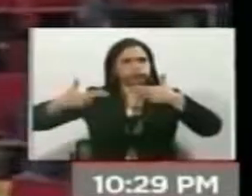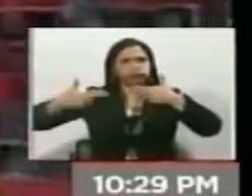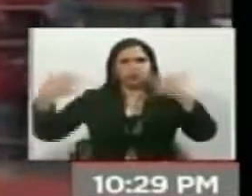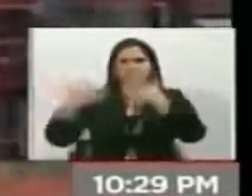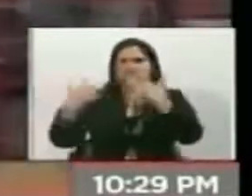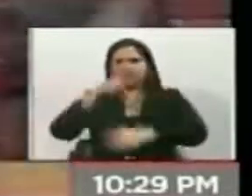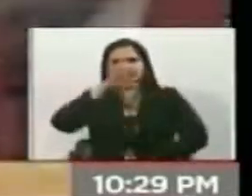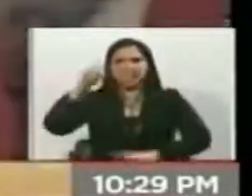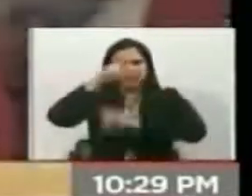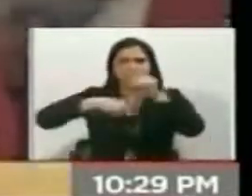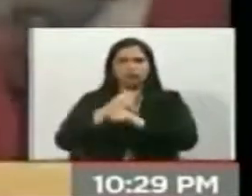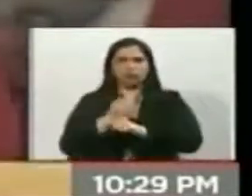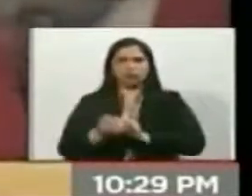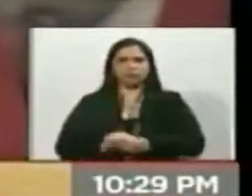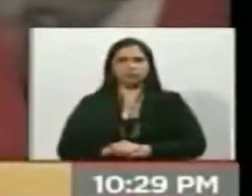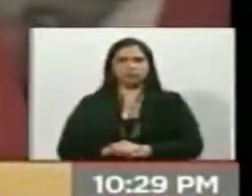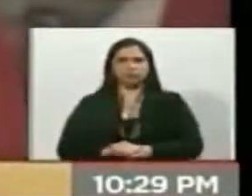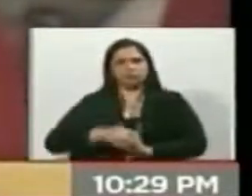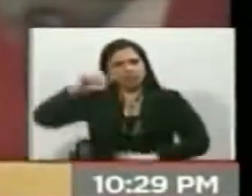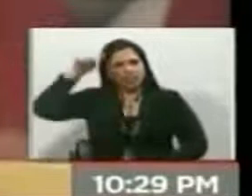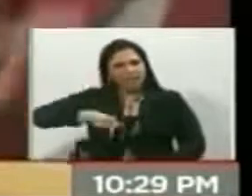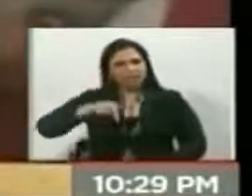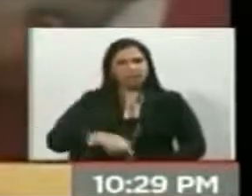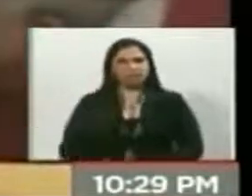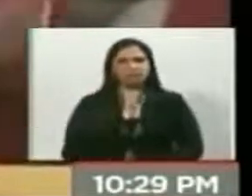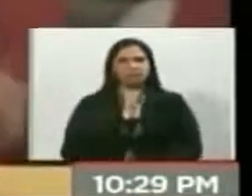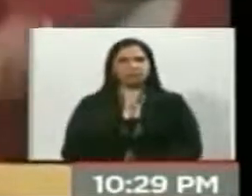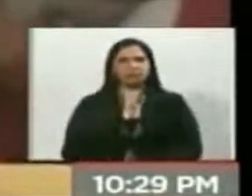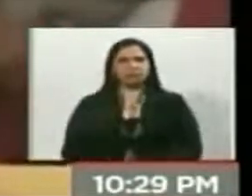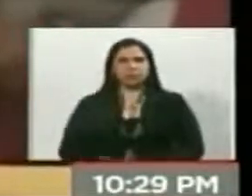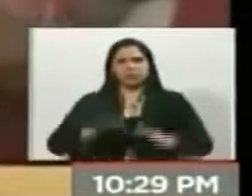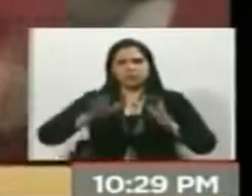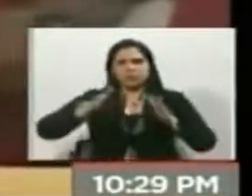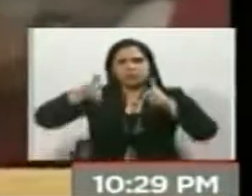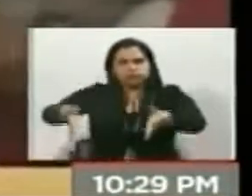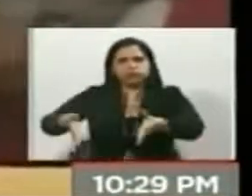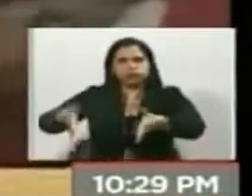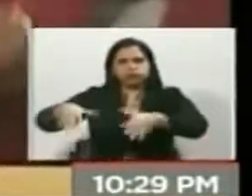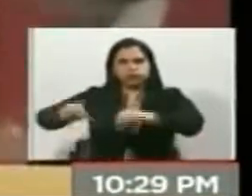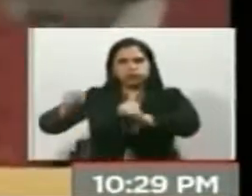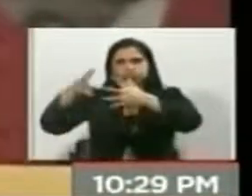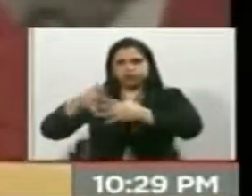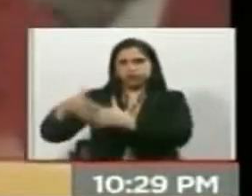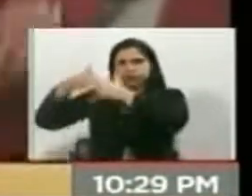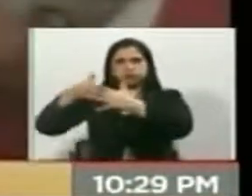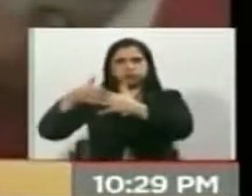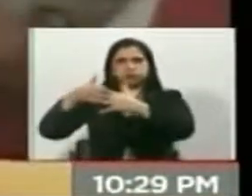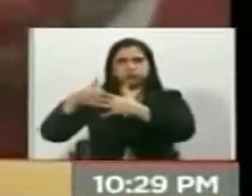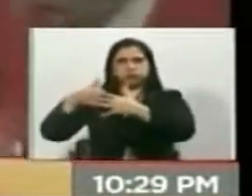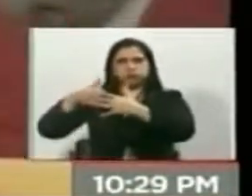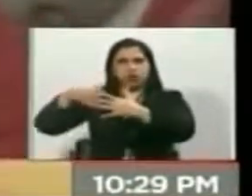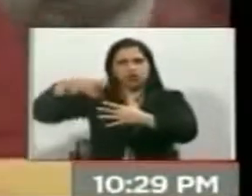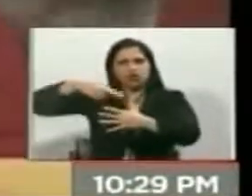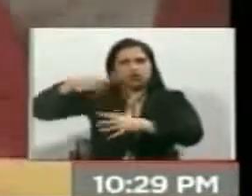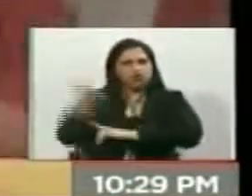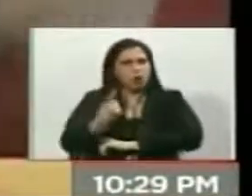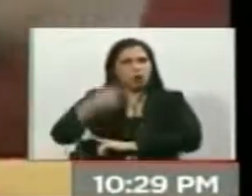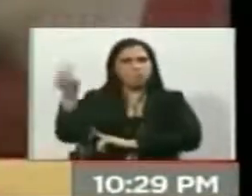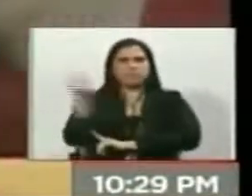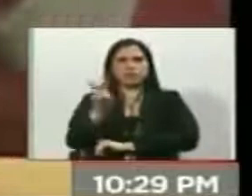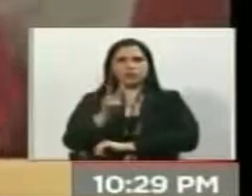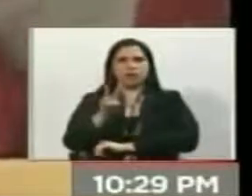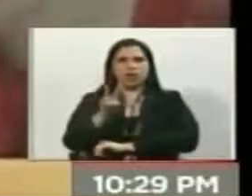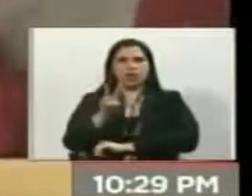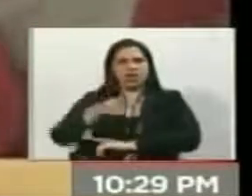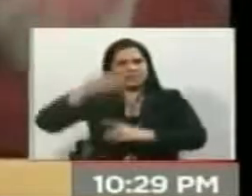años. Aquí enterraríamos al imperio de los Estados Unidos, y no solo en Venezuela,